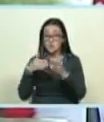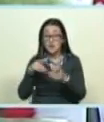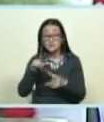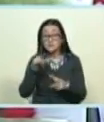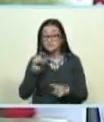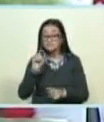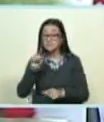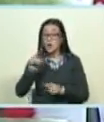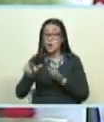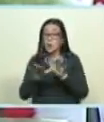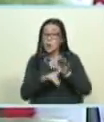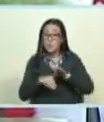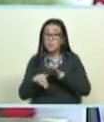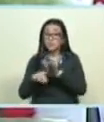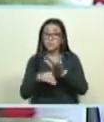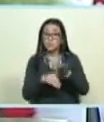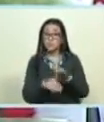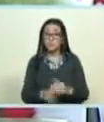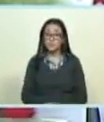corrupción,